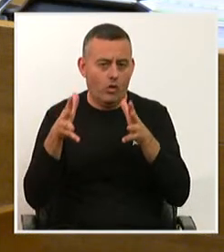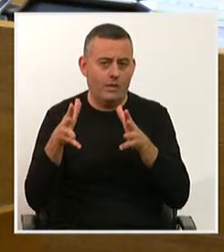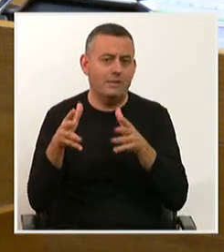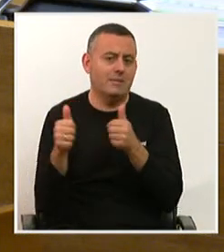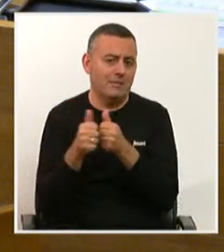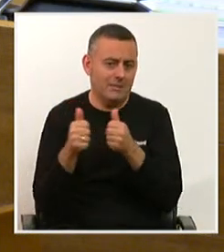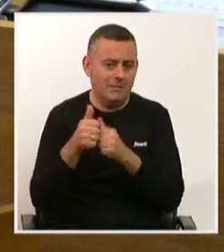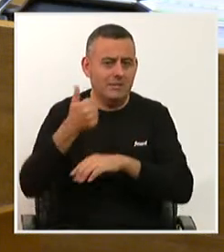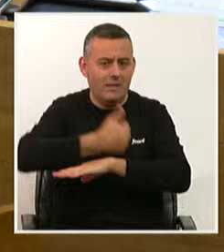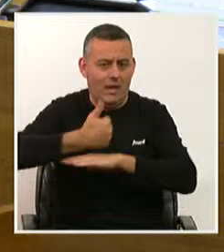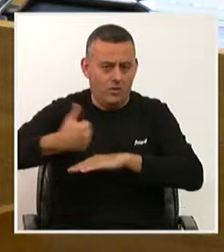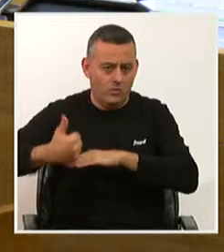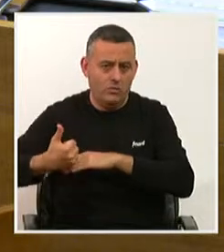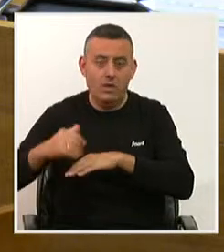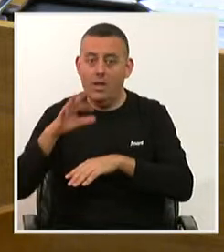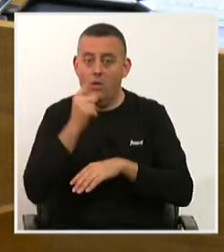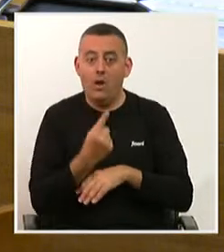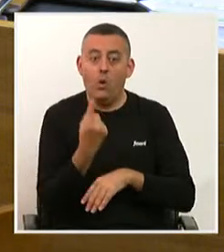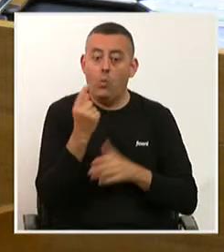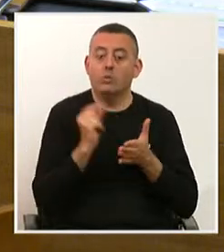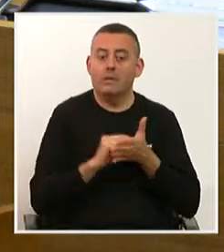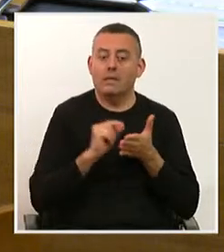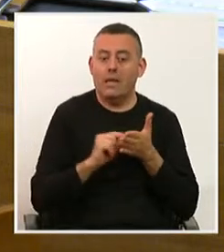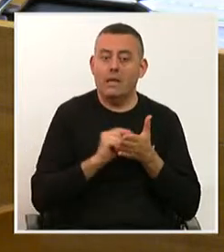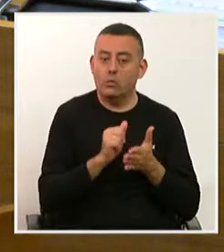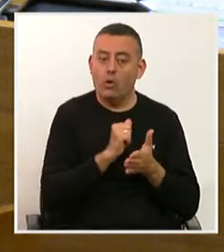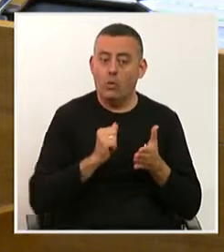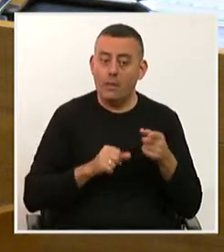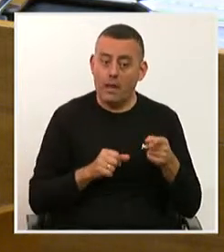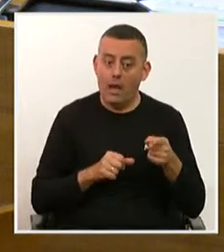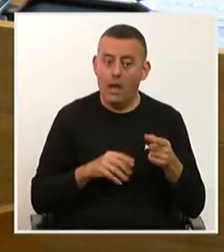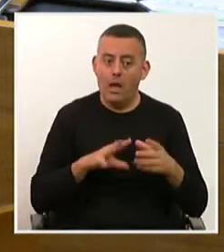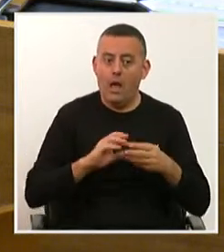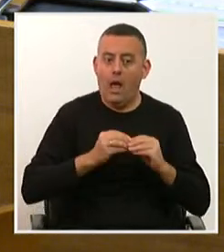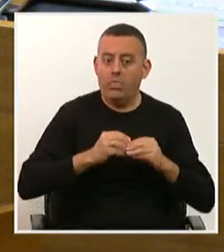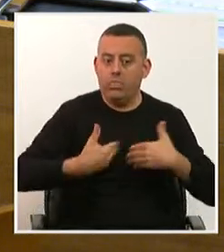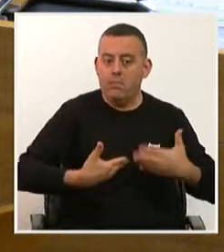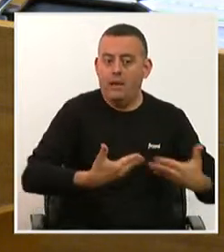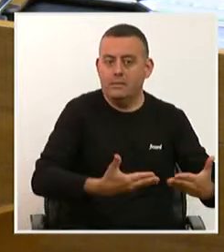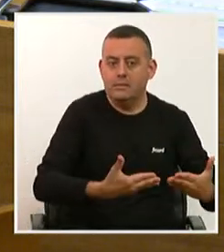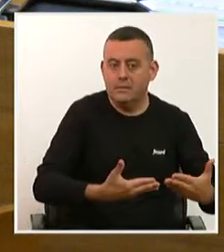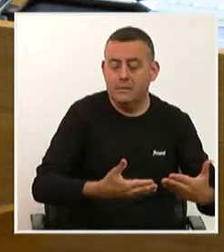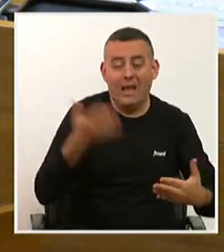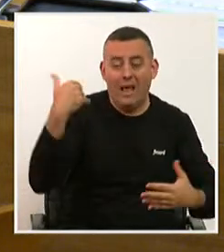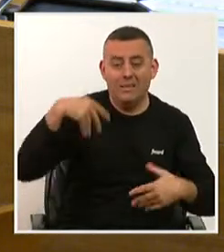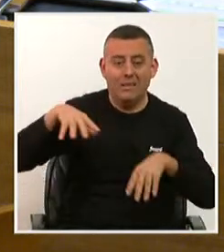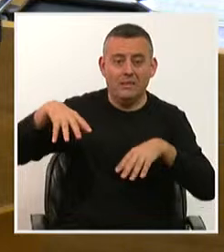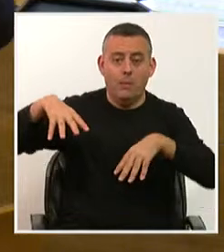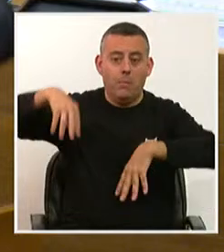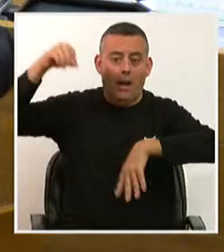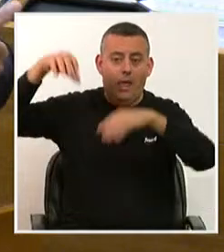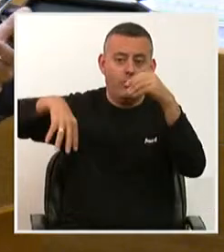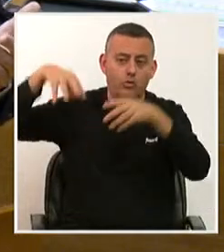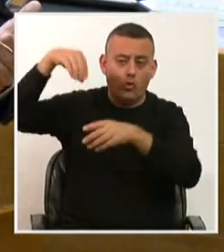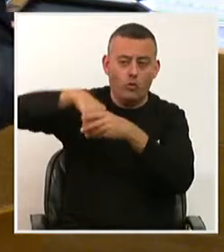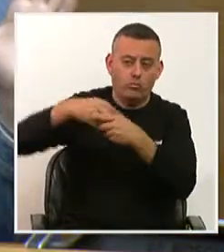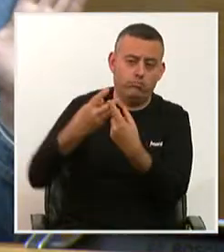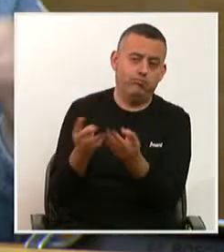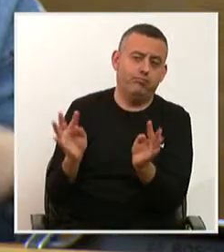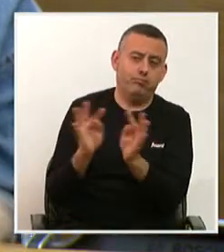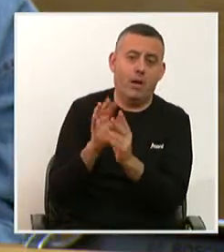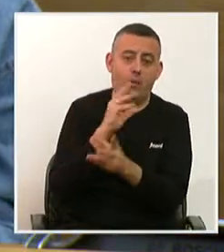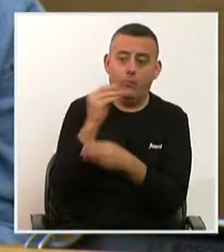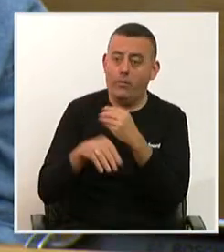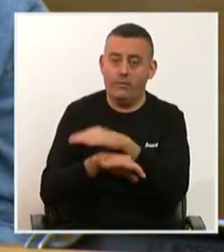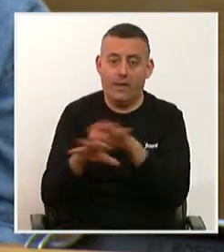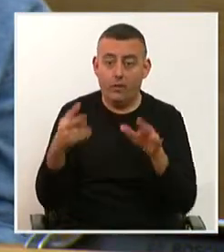se está rindiendo muchísimo más con muchos más resultados y como le digo pronto muy pronto sí sí no me mires Así es que hay más resultados es que